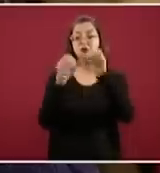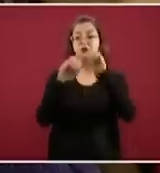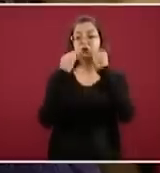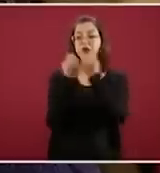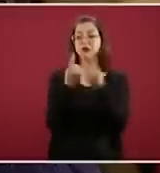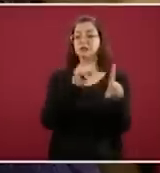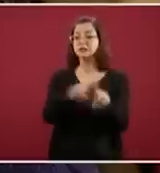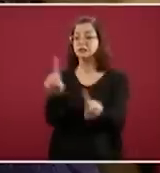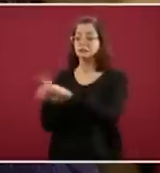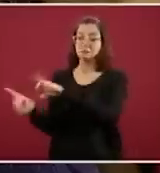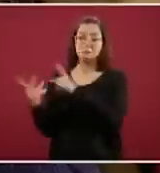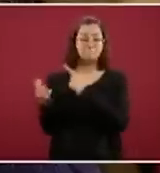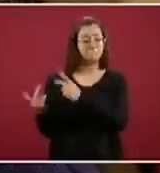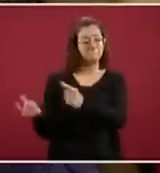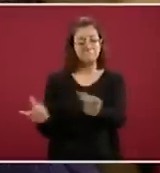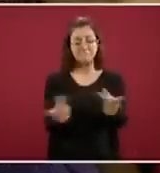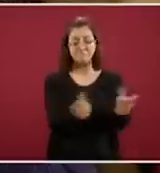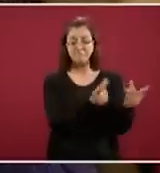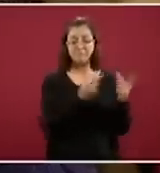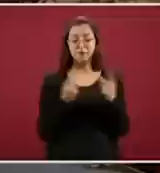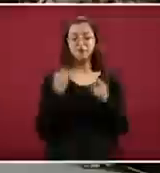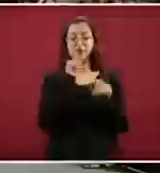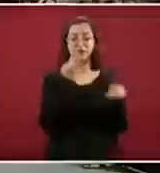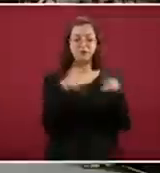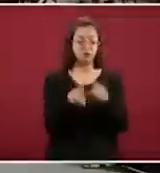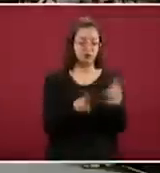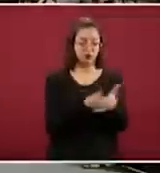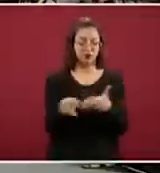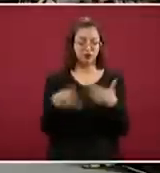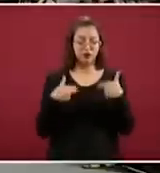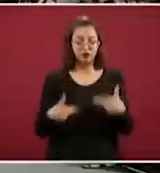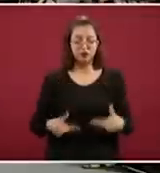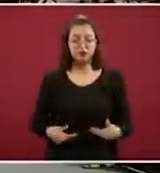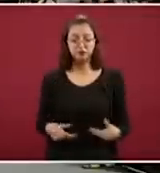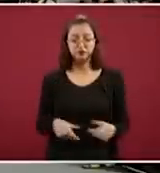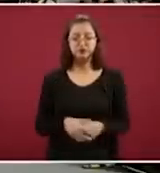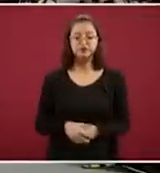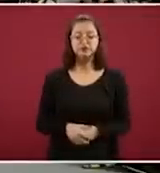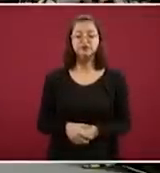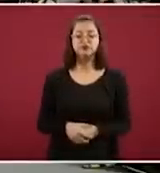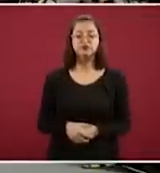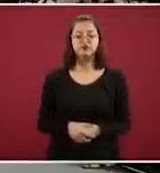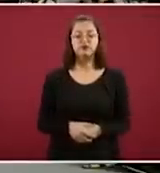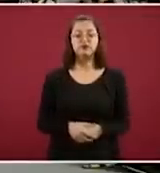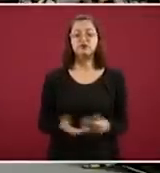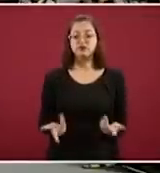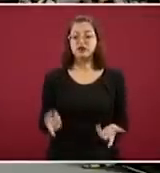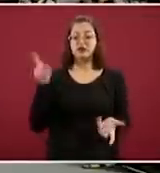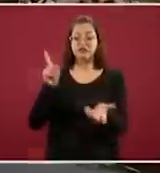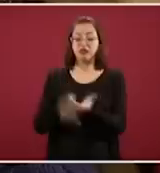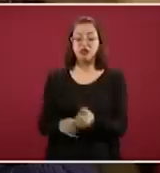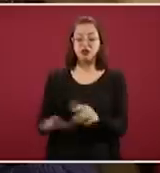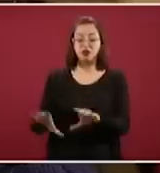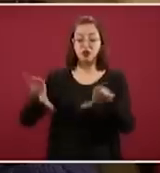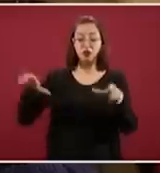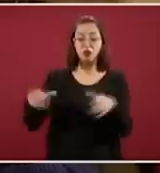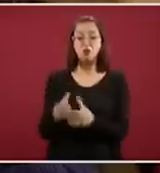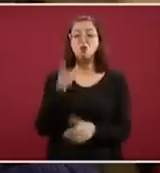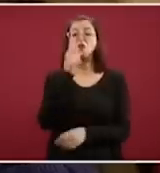organizaciones social, derechos humanos. La verdadera policía comunitaria